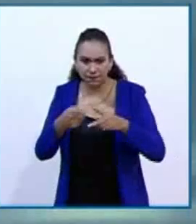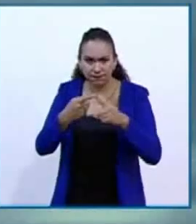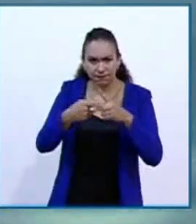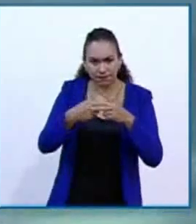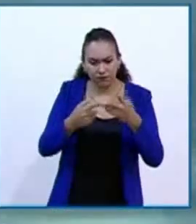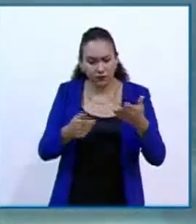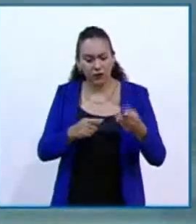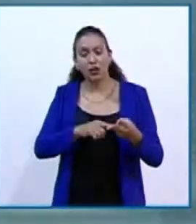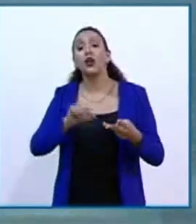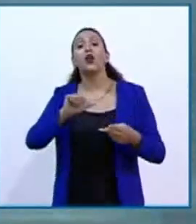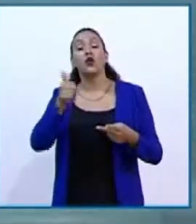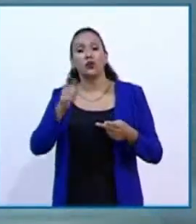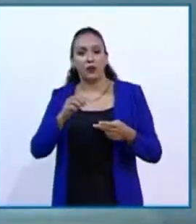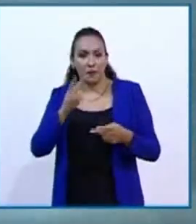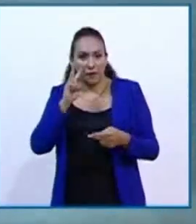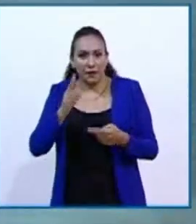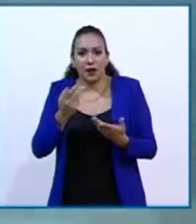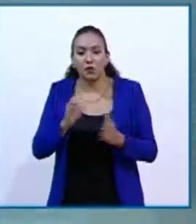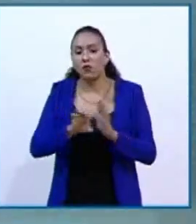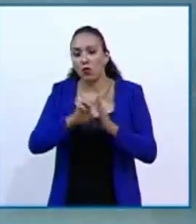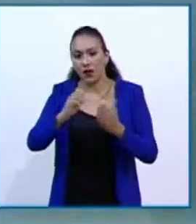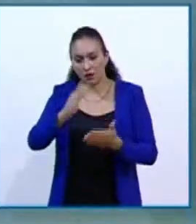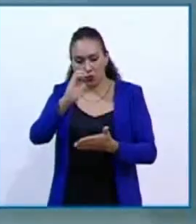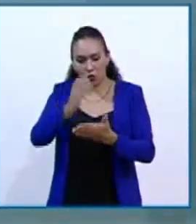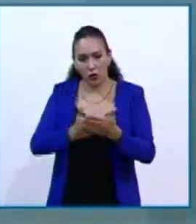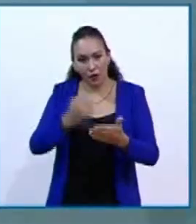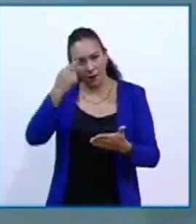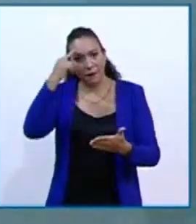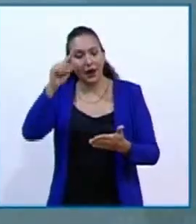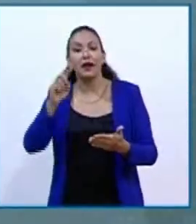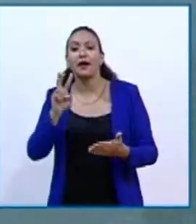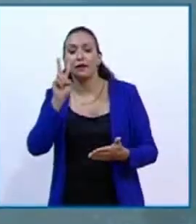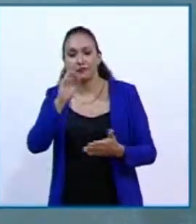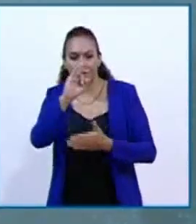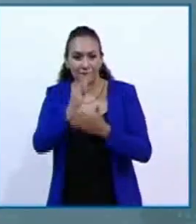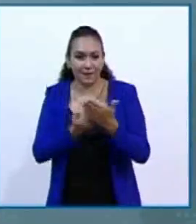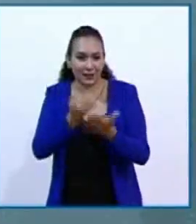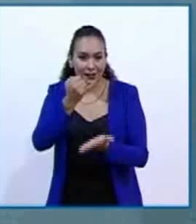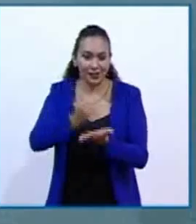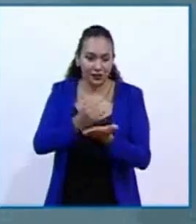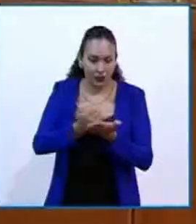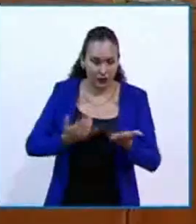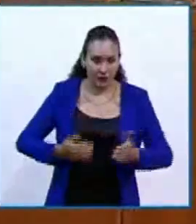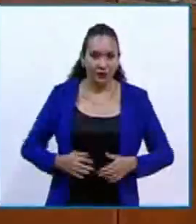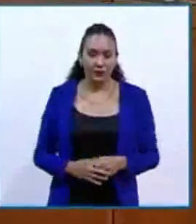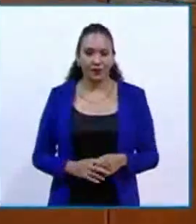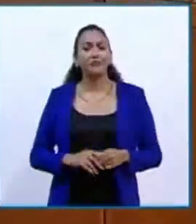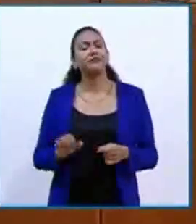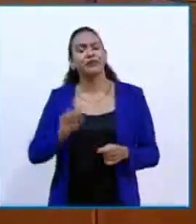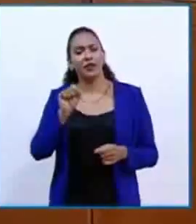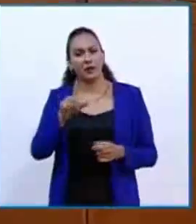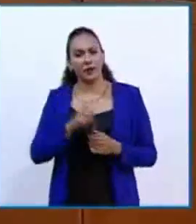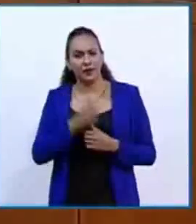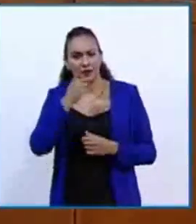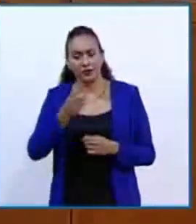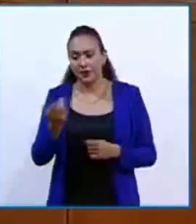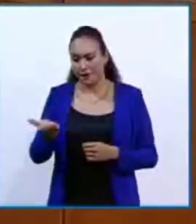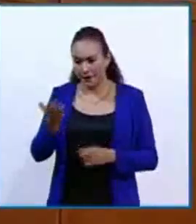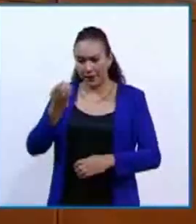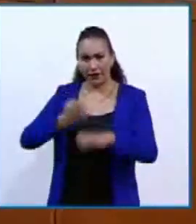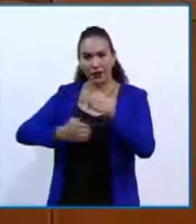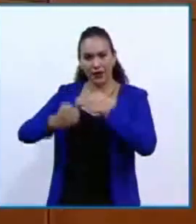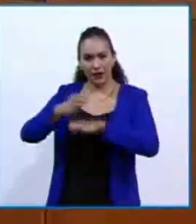los comprobantes fiscales expedidos, lo que no viola el principio de seguridad jurídica, pues además permite a la empresa